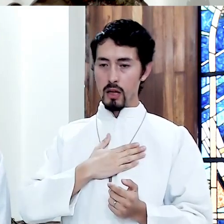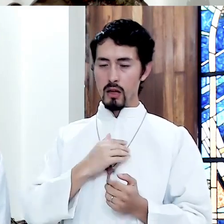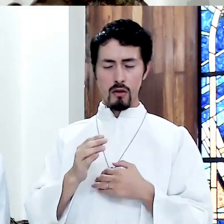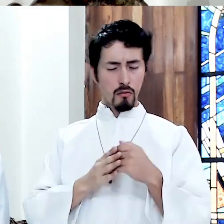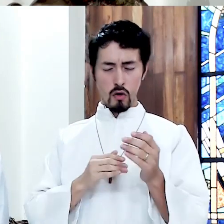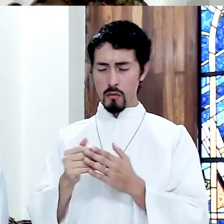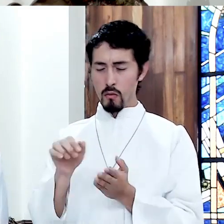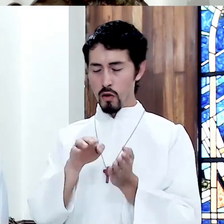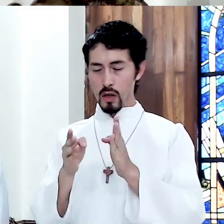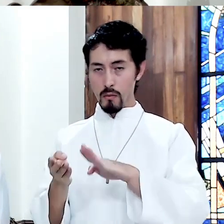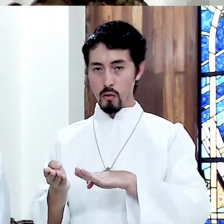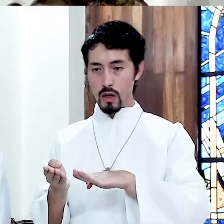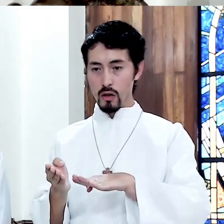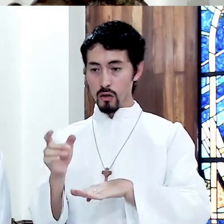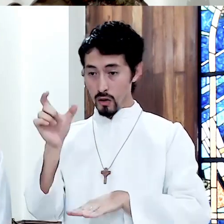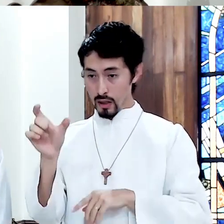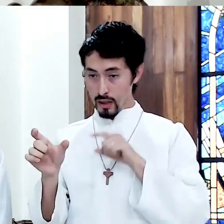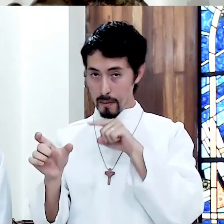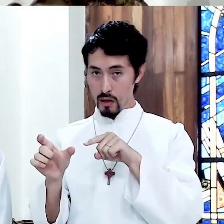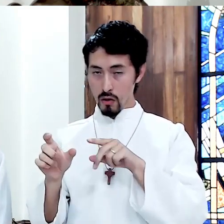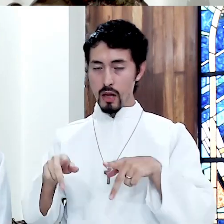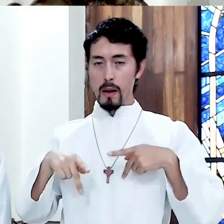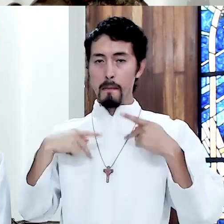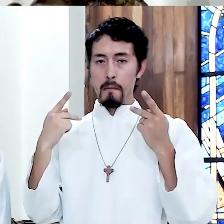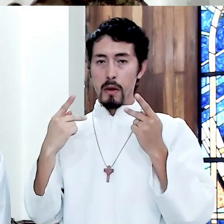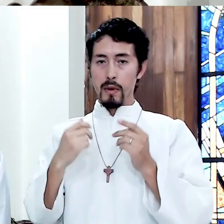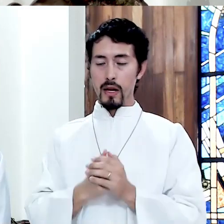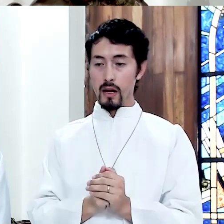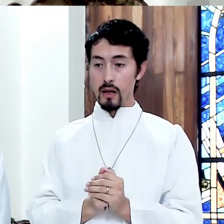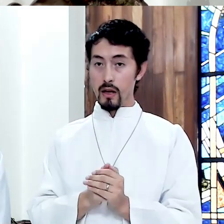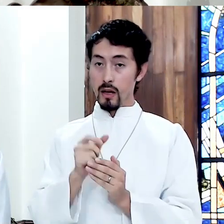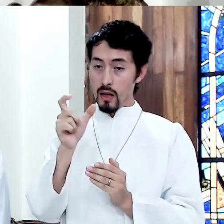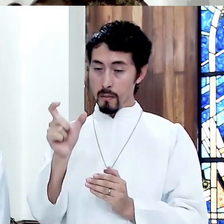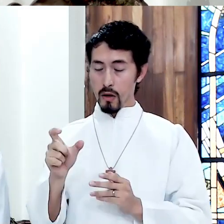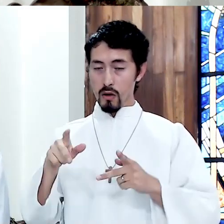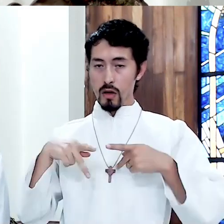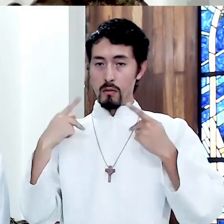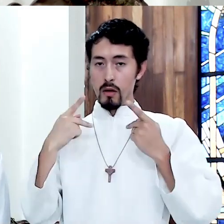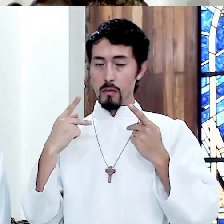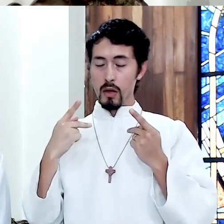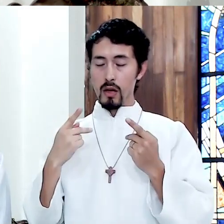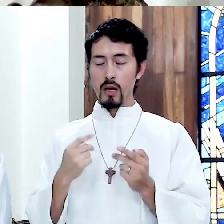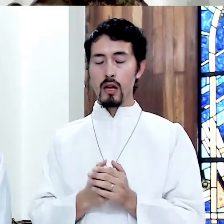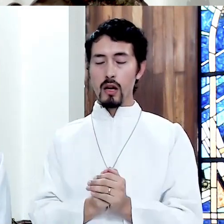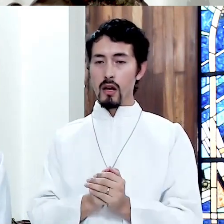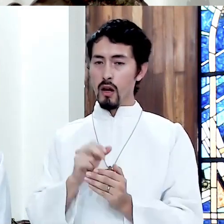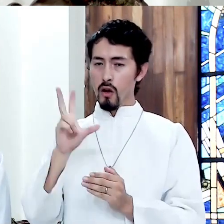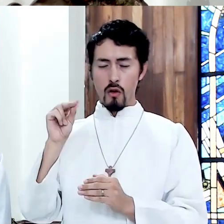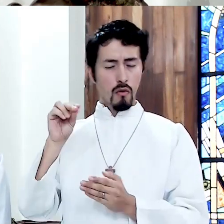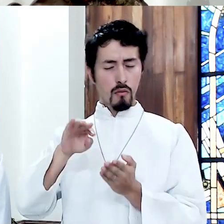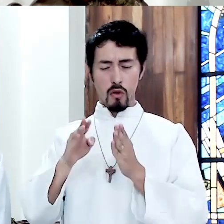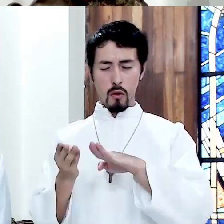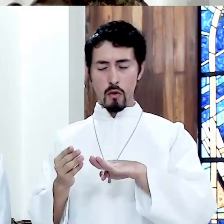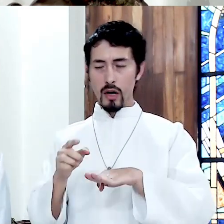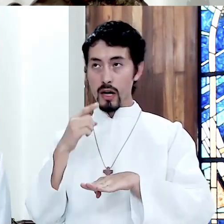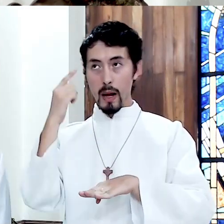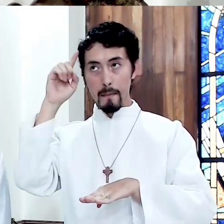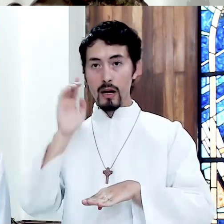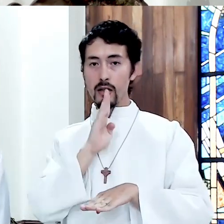muerto, vivirá. Y todo aquel que está vivo y cree en mí, no morirá para siempre.